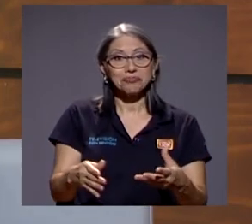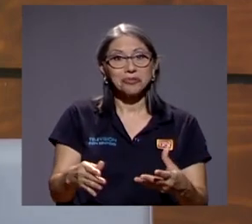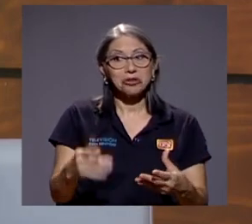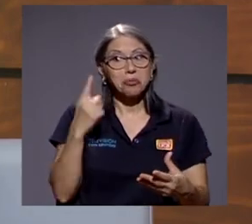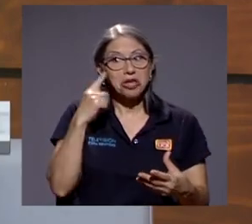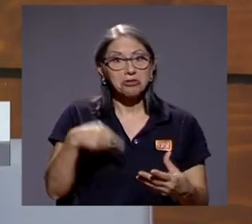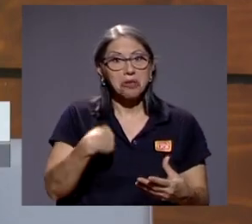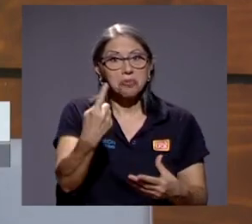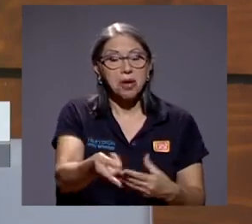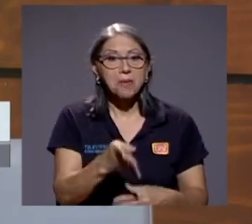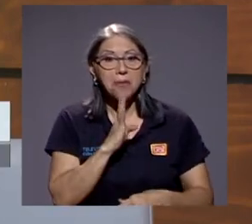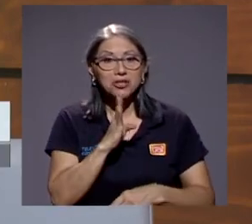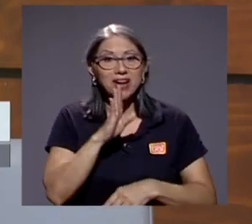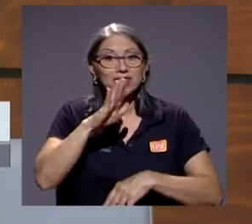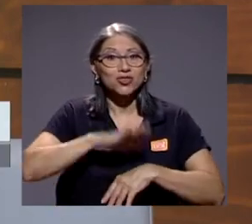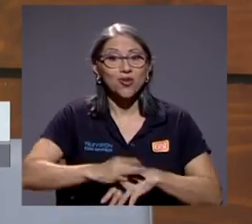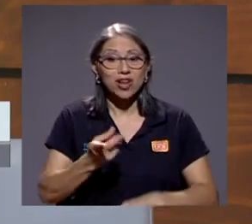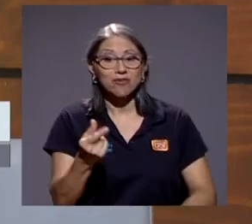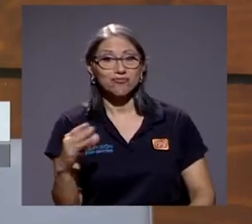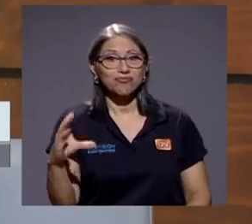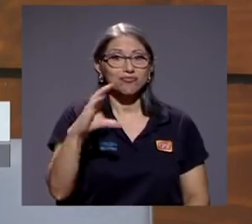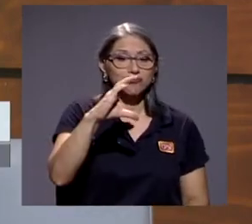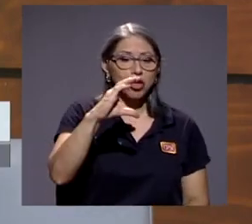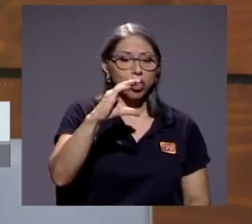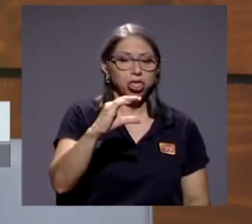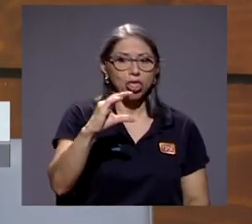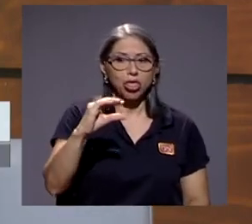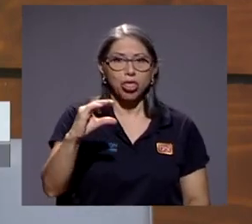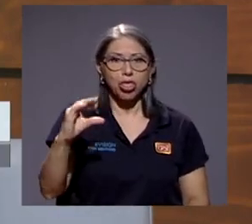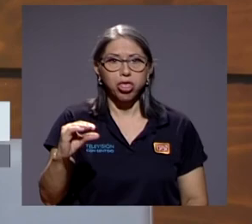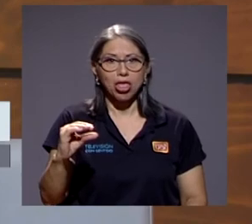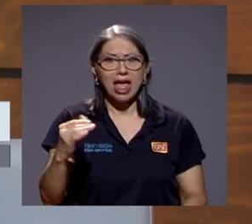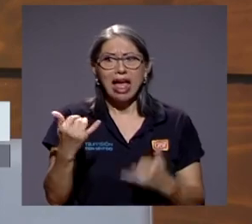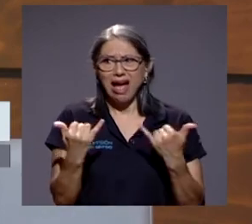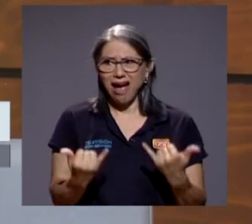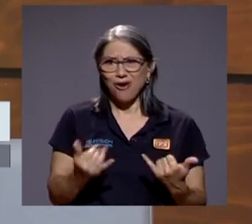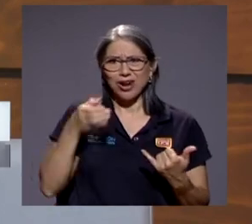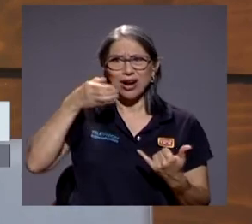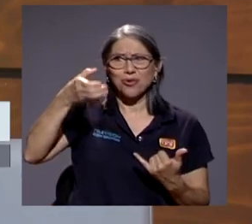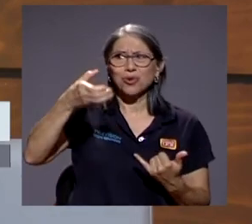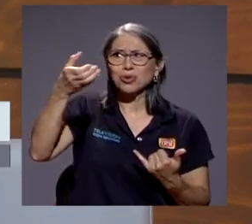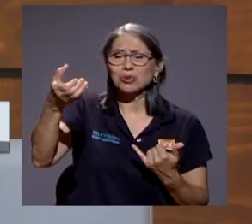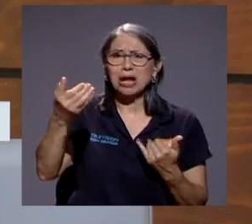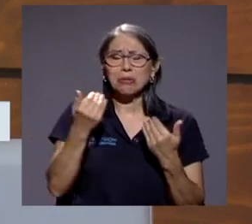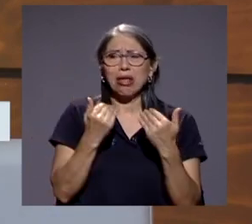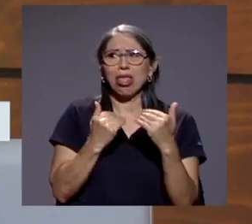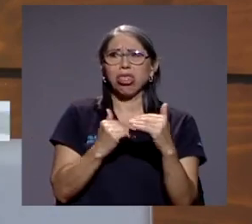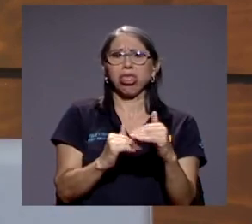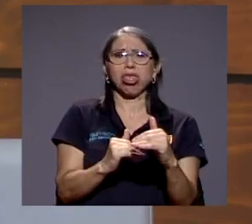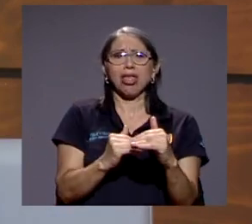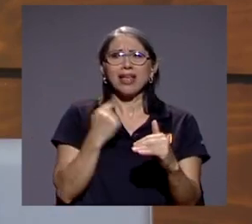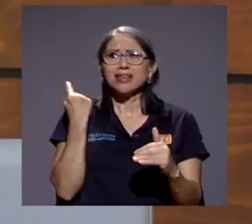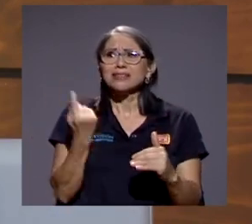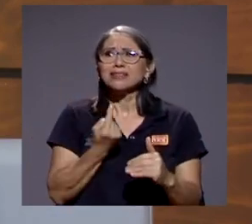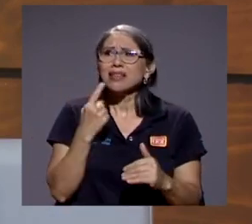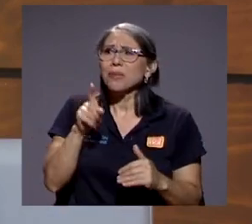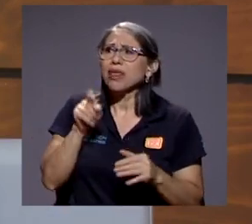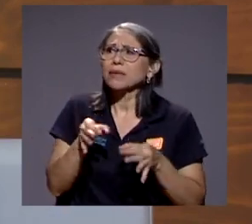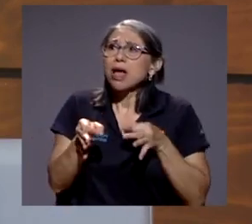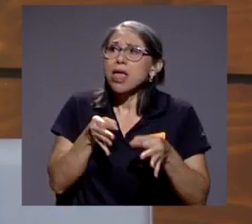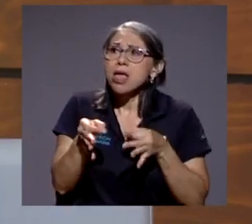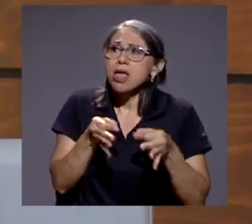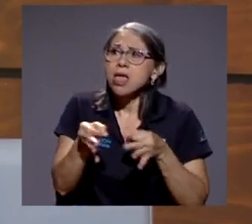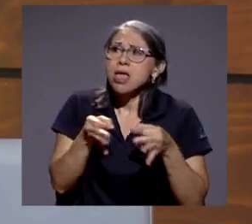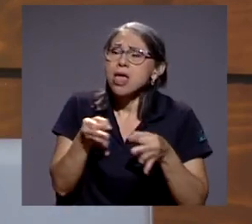a hablar del tema de los recortes nos está como arrincona el sector siempre estar dando argumentos económicos de por qué deberíamos